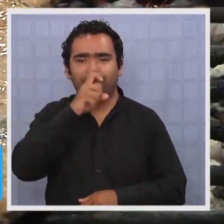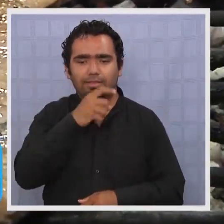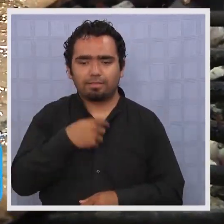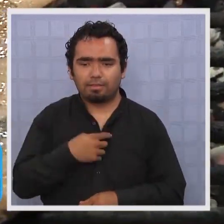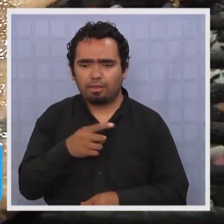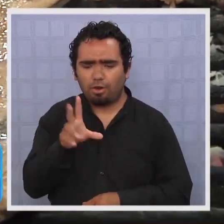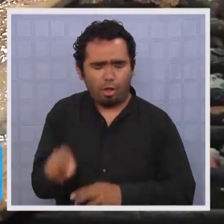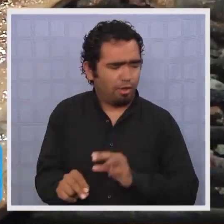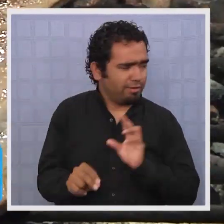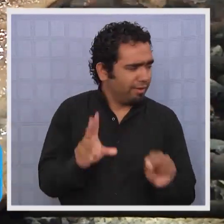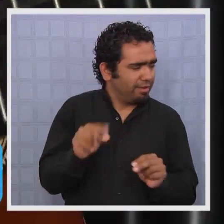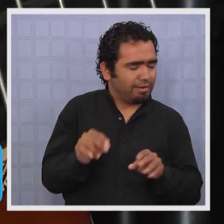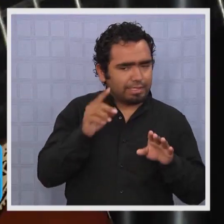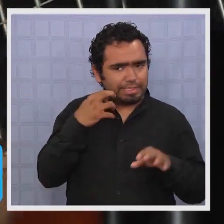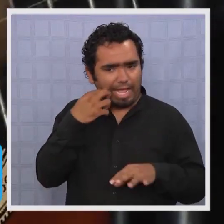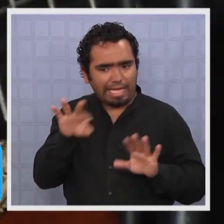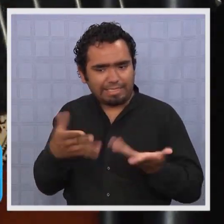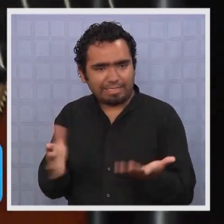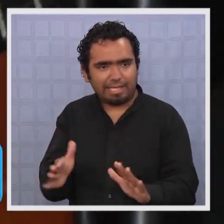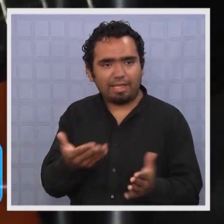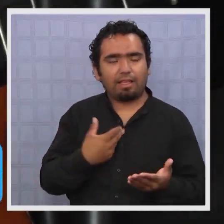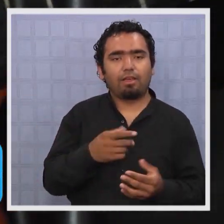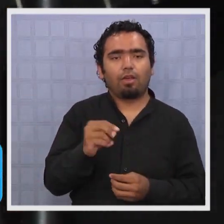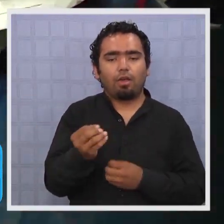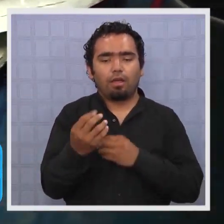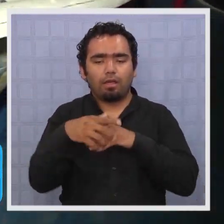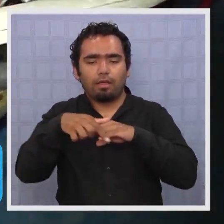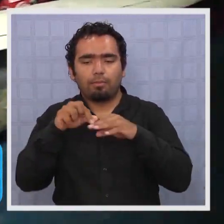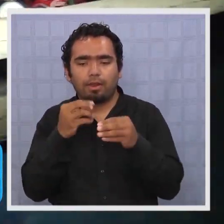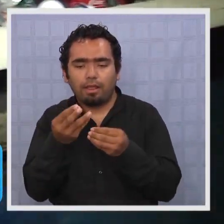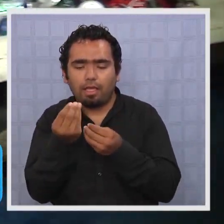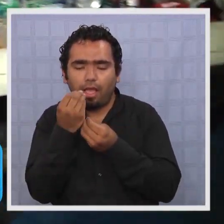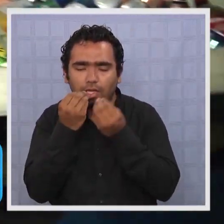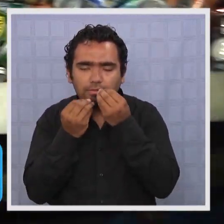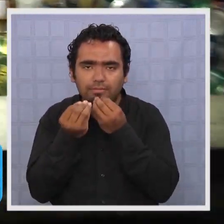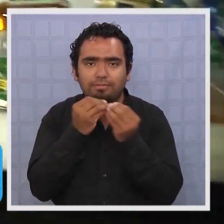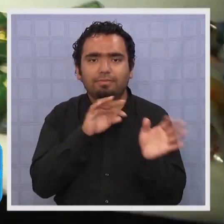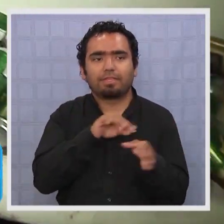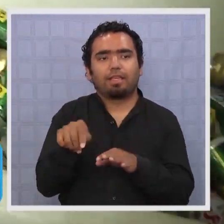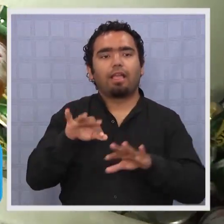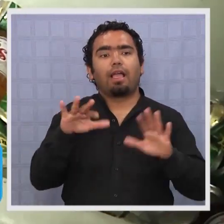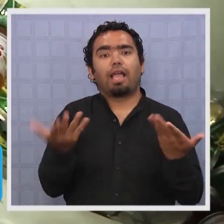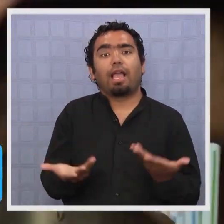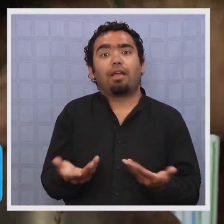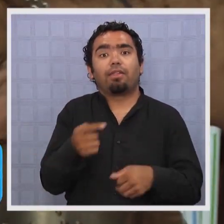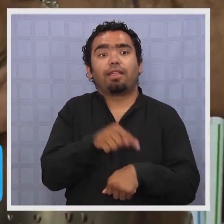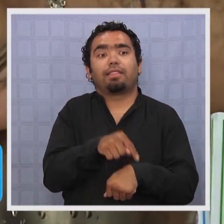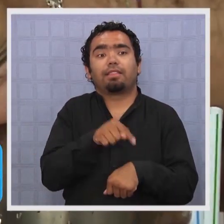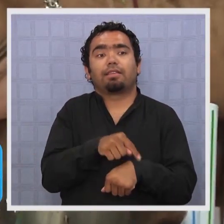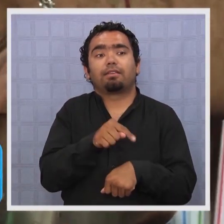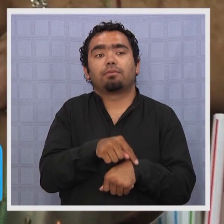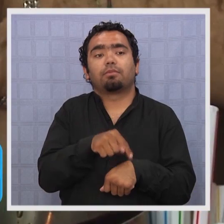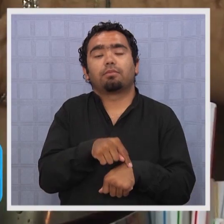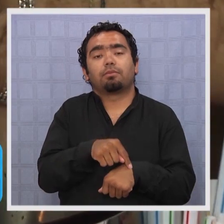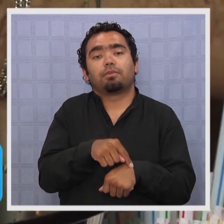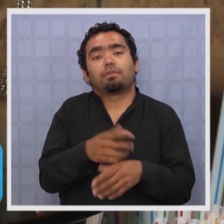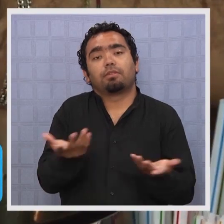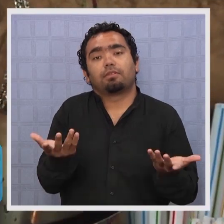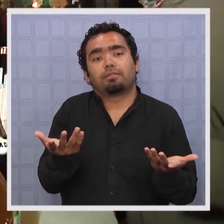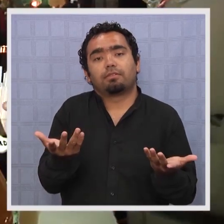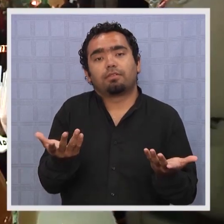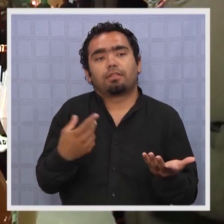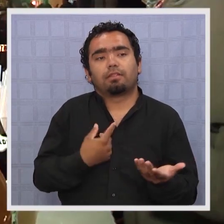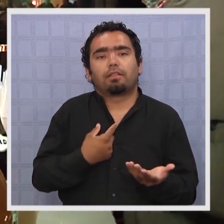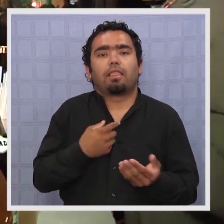cuánto asado nos invitaron o a degustar las tentadoras empanadas es por esto que llegó la hora de como se dice en buen chileno